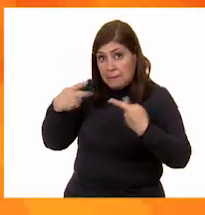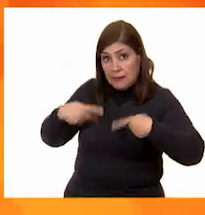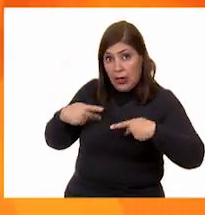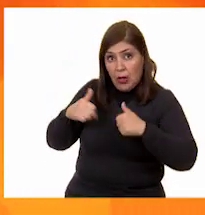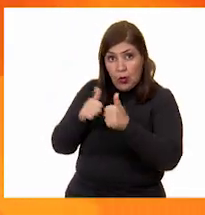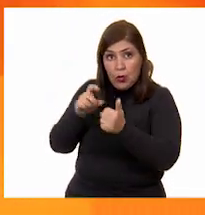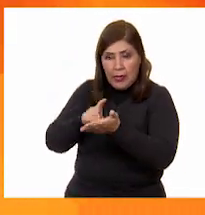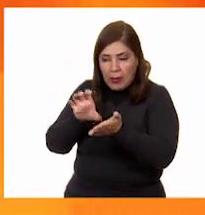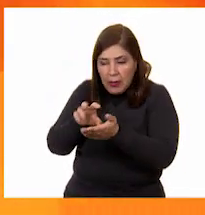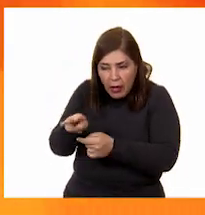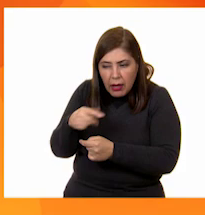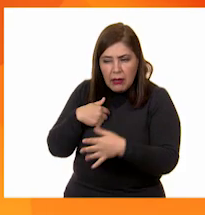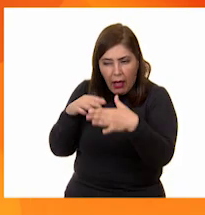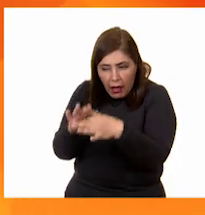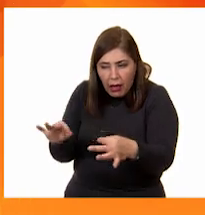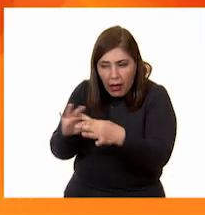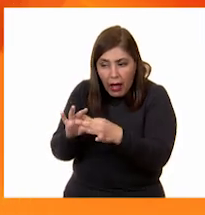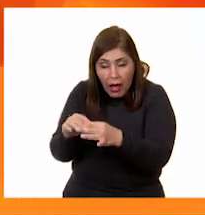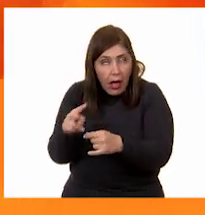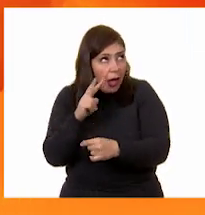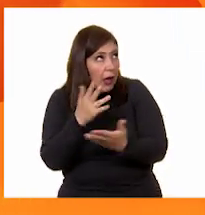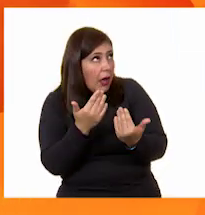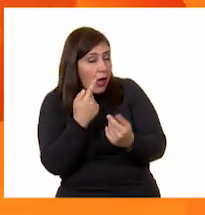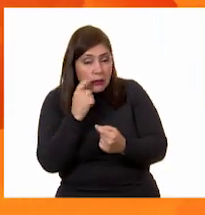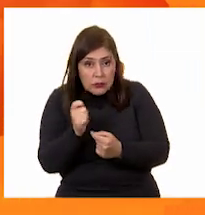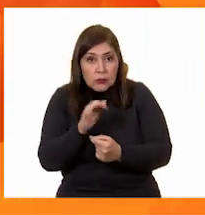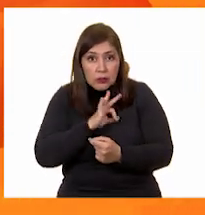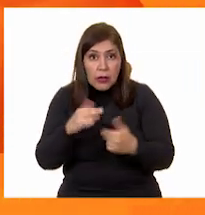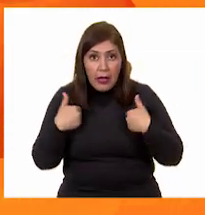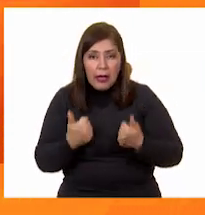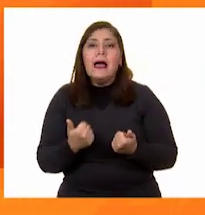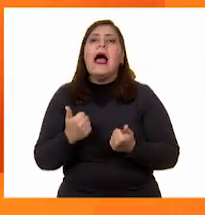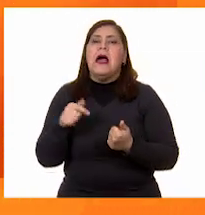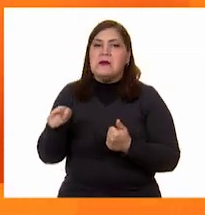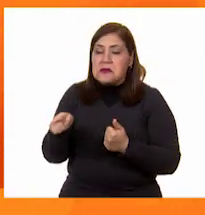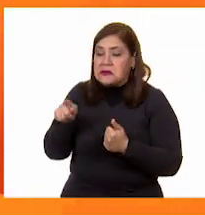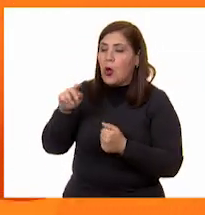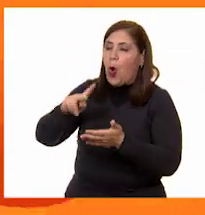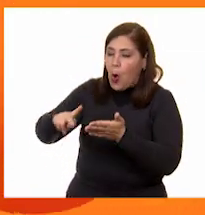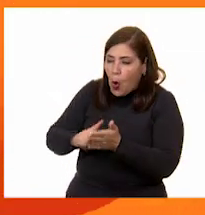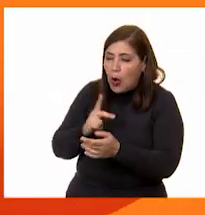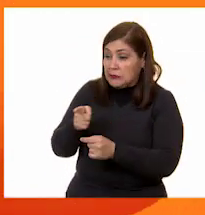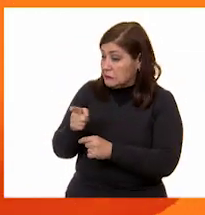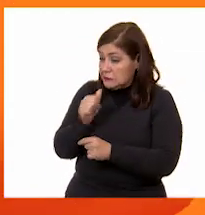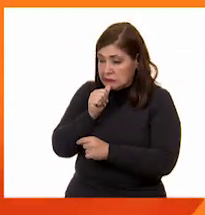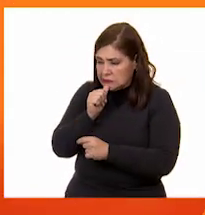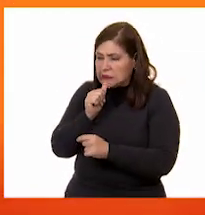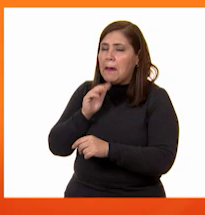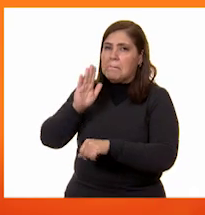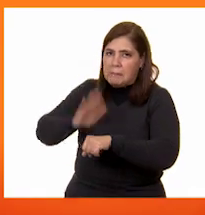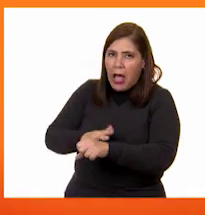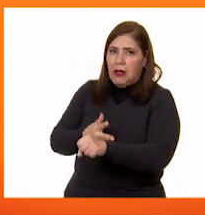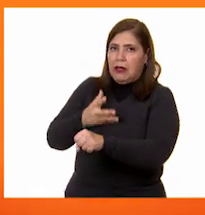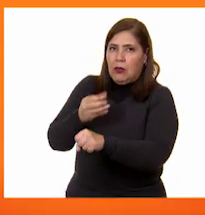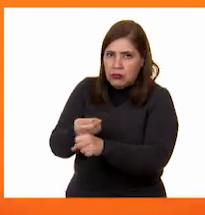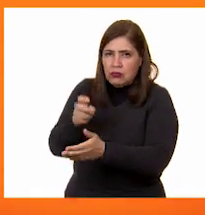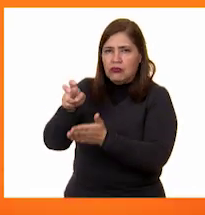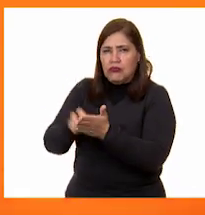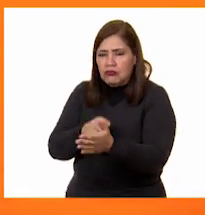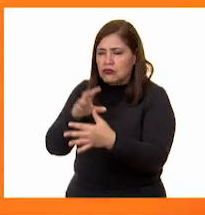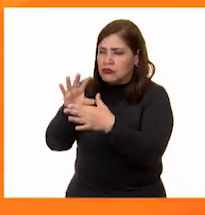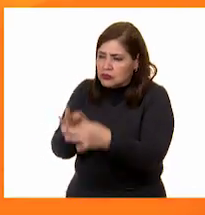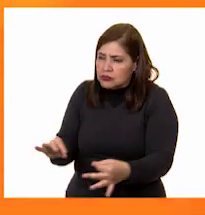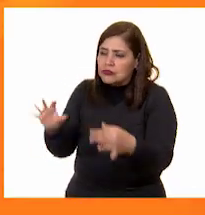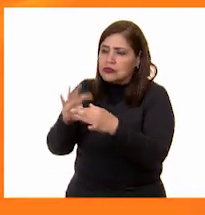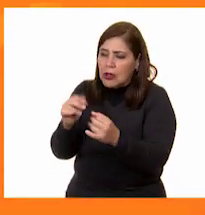discapacidad ha comprendido la información y, en caso de ser necesario, reiterar la explicación o las indicaciones con